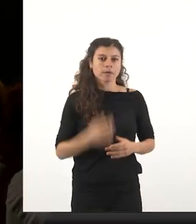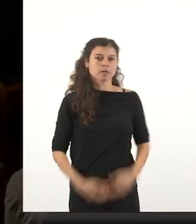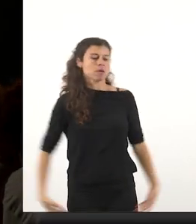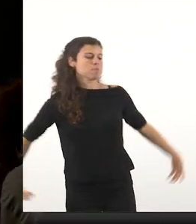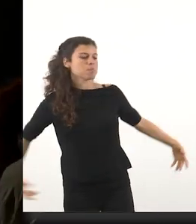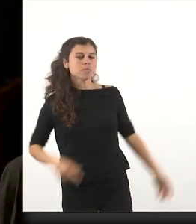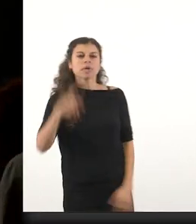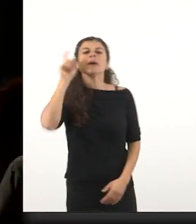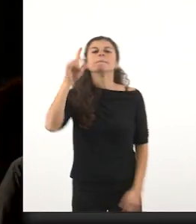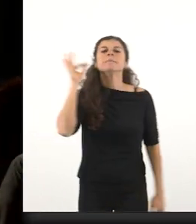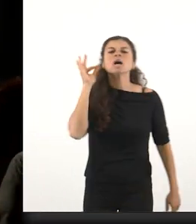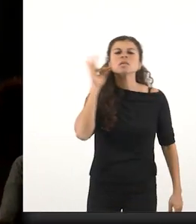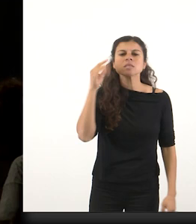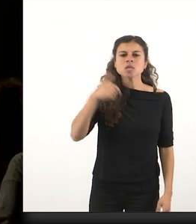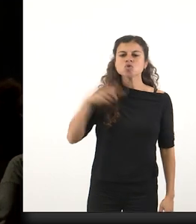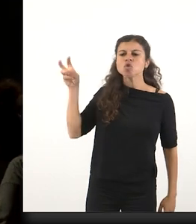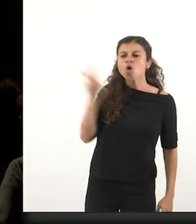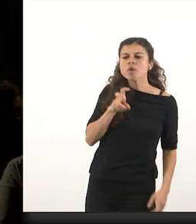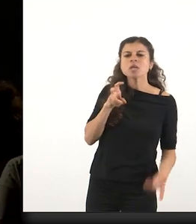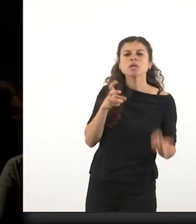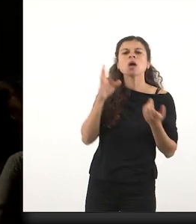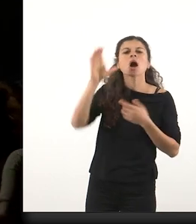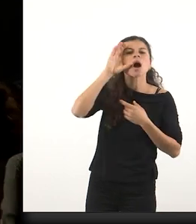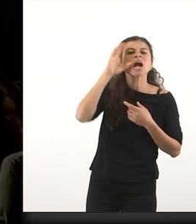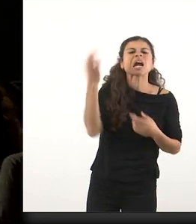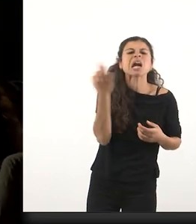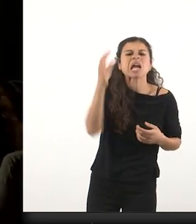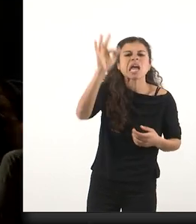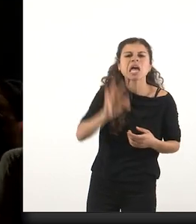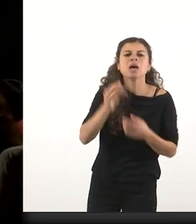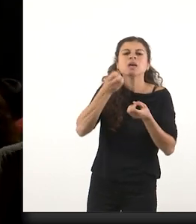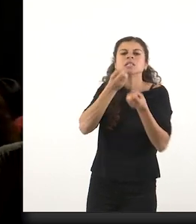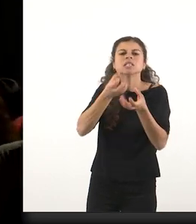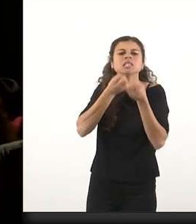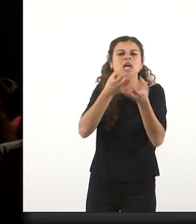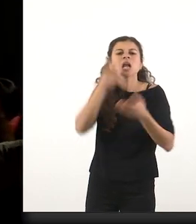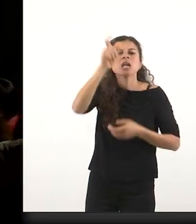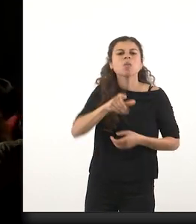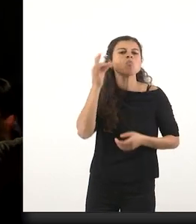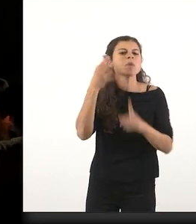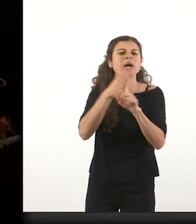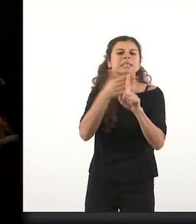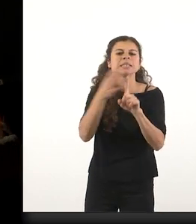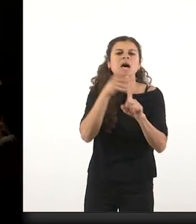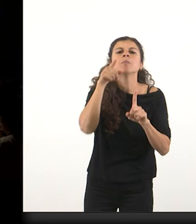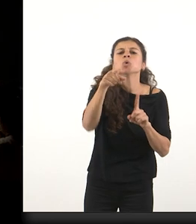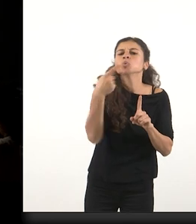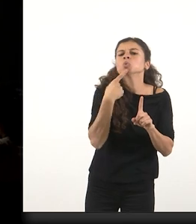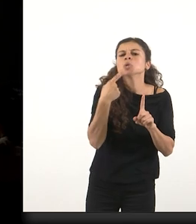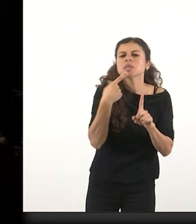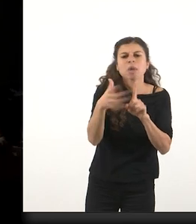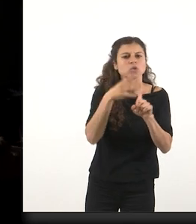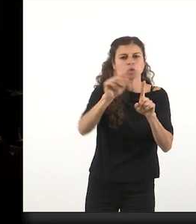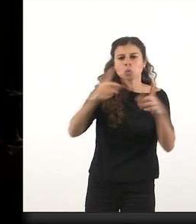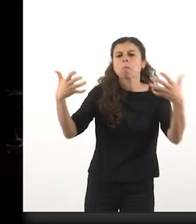Hombre, maestra, yo venía a la charla de una mujer maltratada. Y usted no está hablando de malos tratos, usted está hablando de peleas, lo que se pelean se